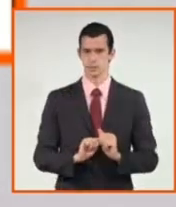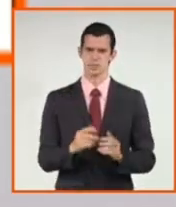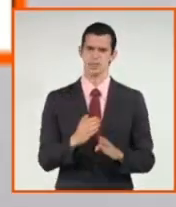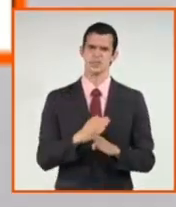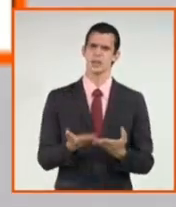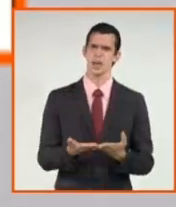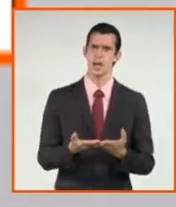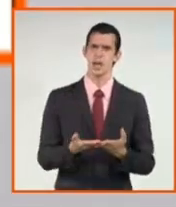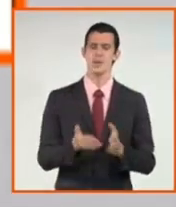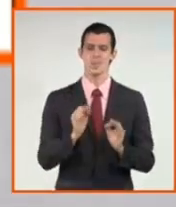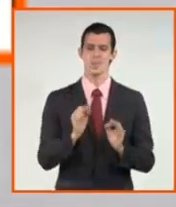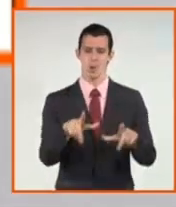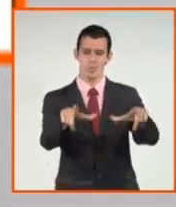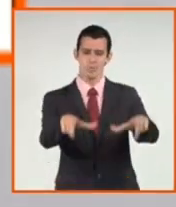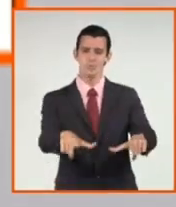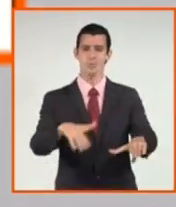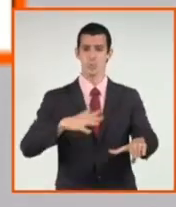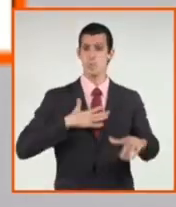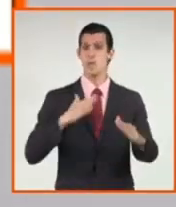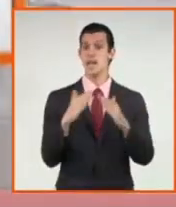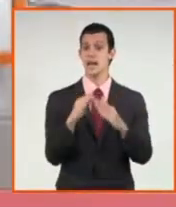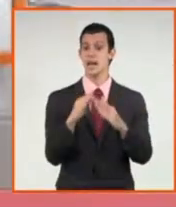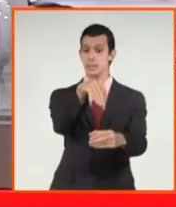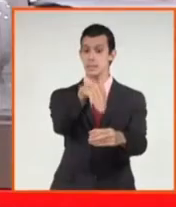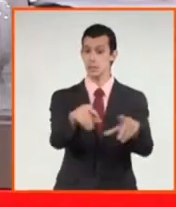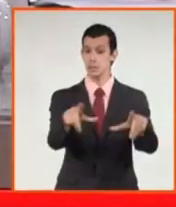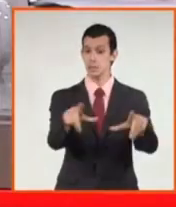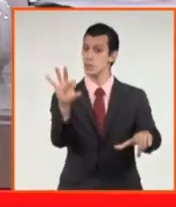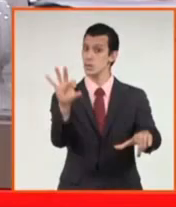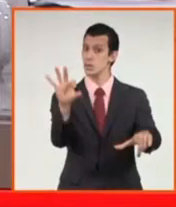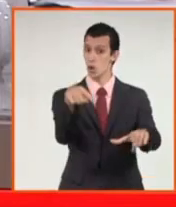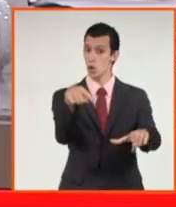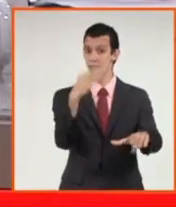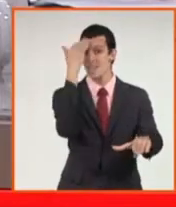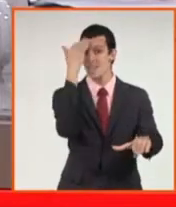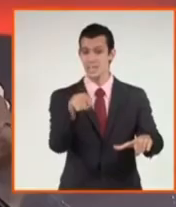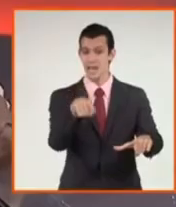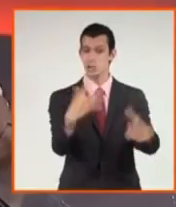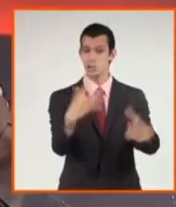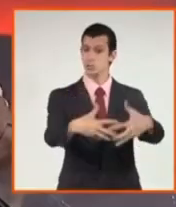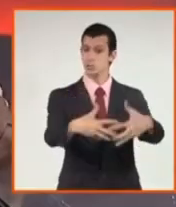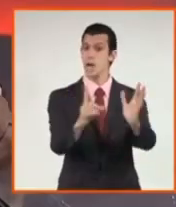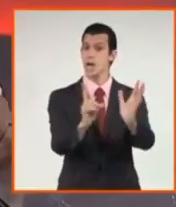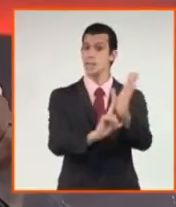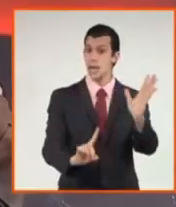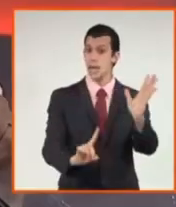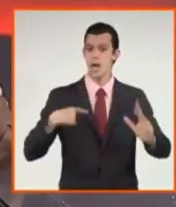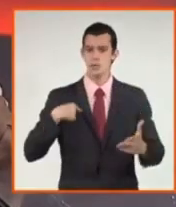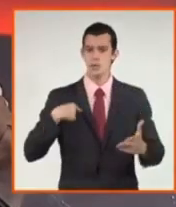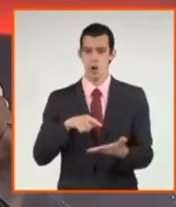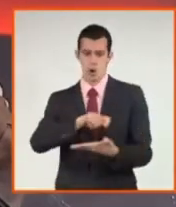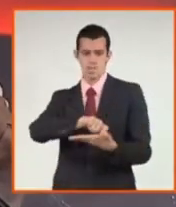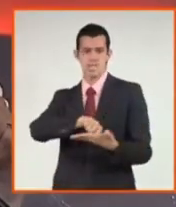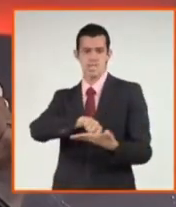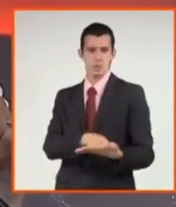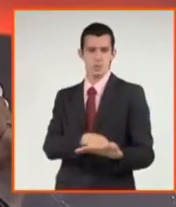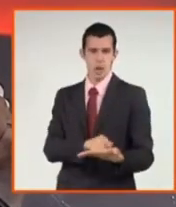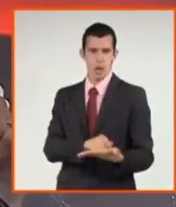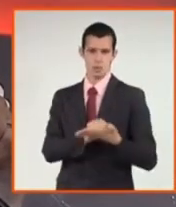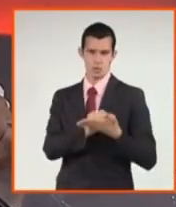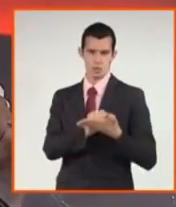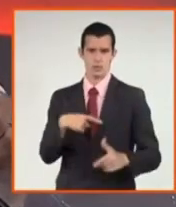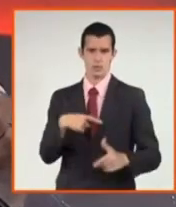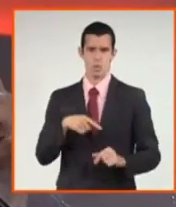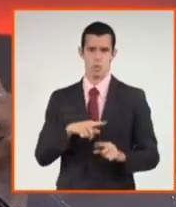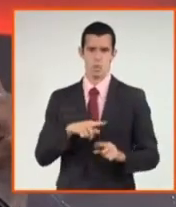el ahorro aproximado a la factura en la factura eléctrica de un año para la persona bueno una persona por ejemplo hay de algunos ejemplos una